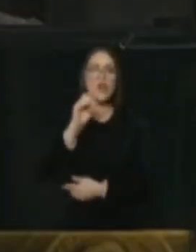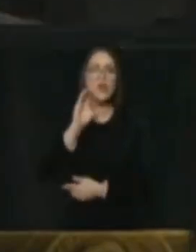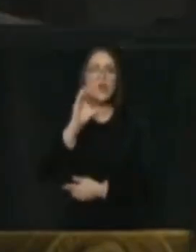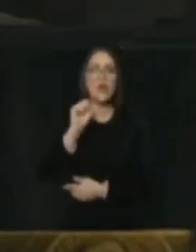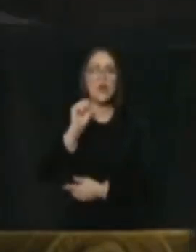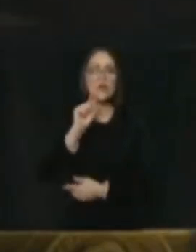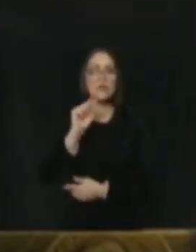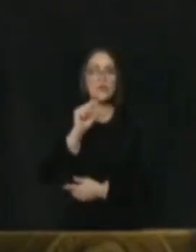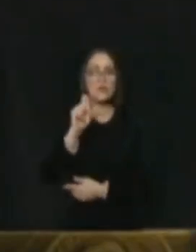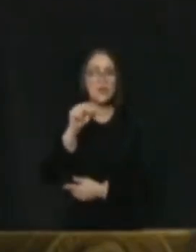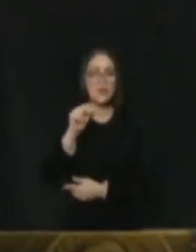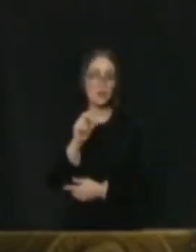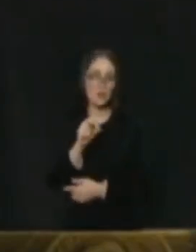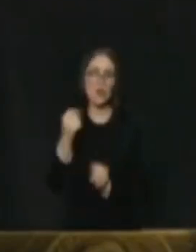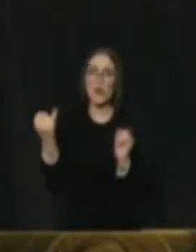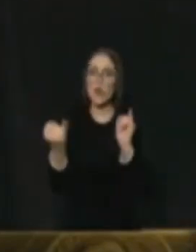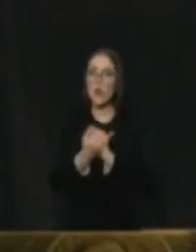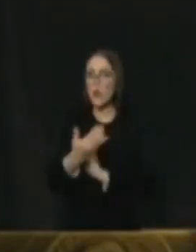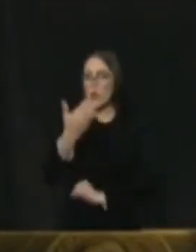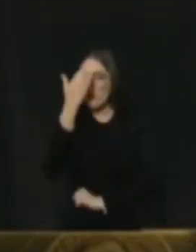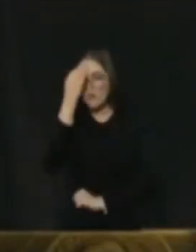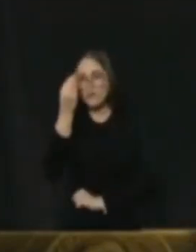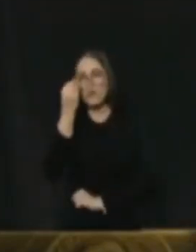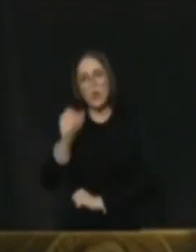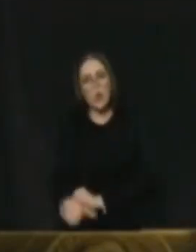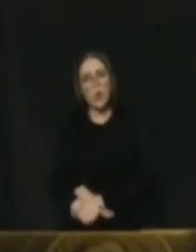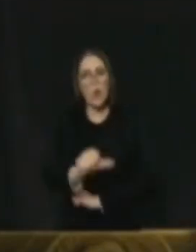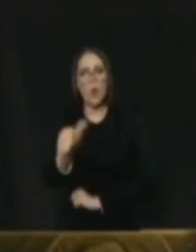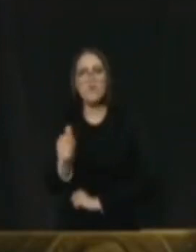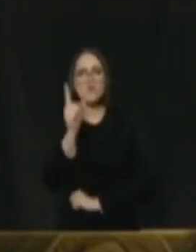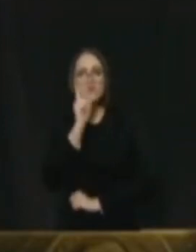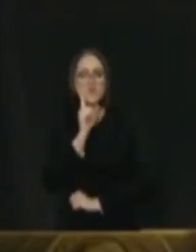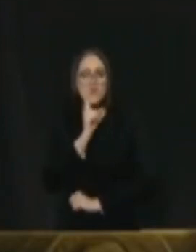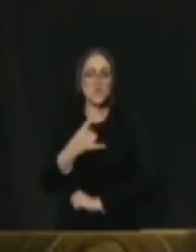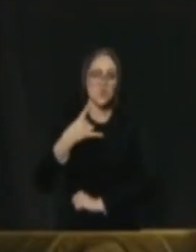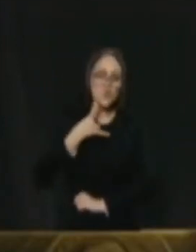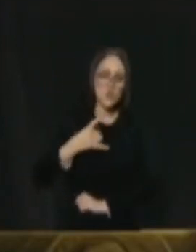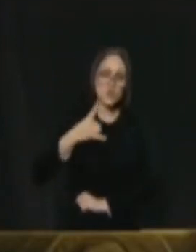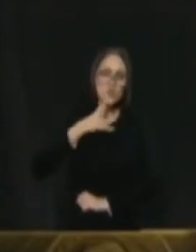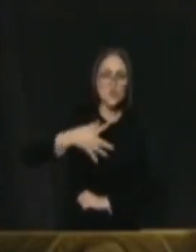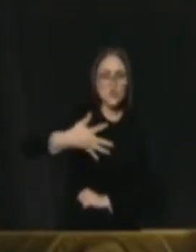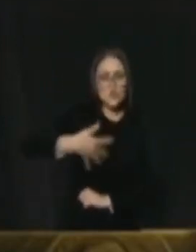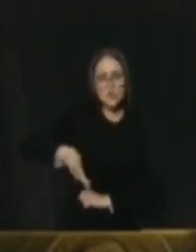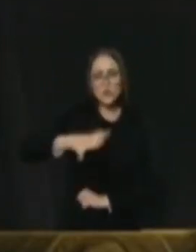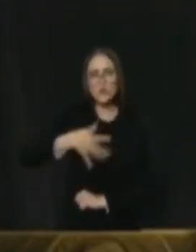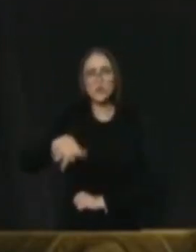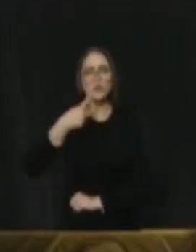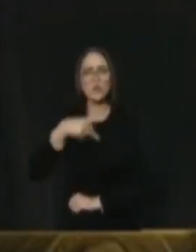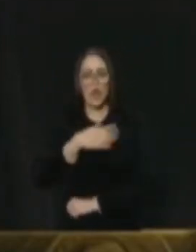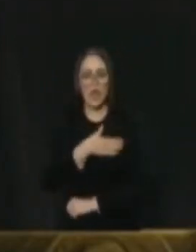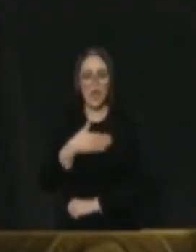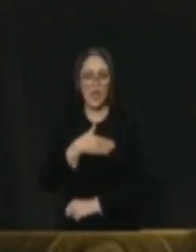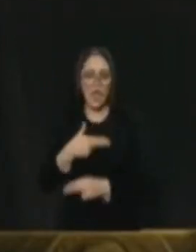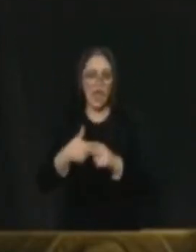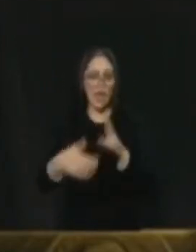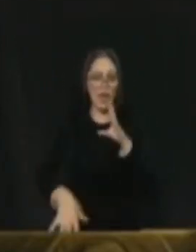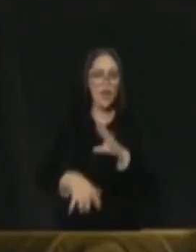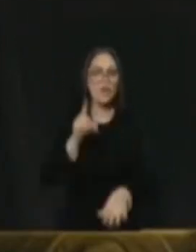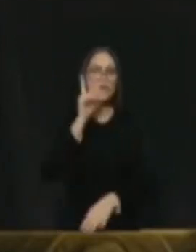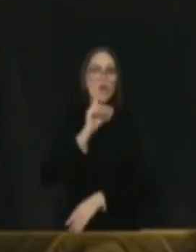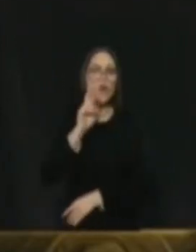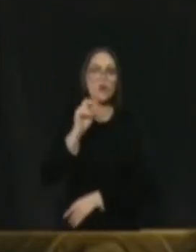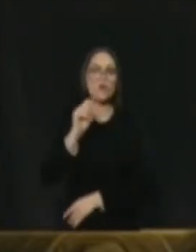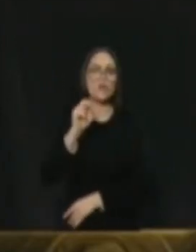Castellanos, así como la de la incansable lucha de una mujer por la búsqueda de su hijo desaparecido, doña Rosario Ibarra, o